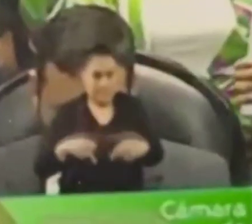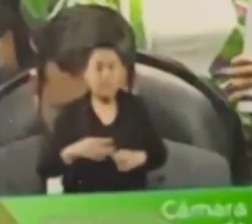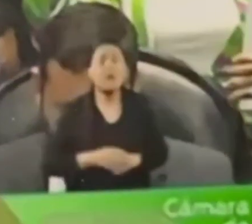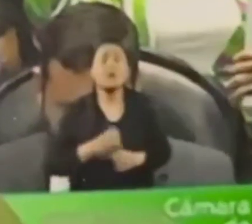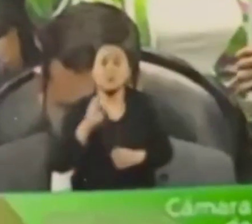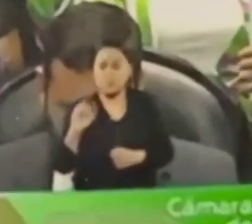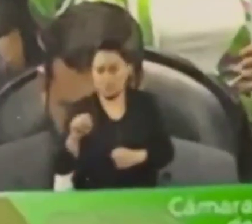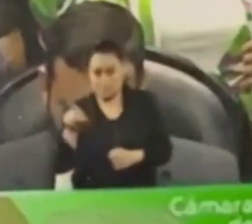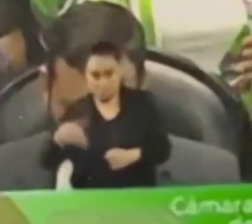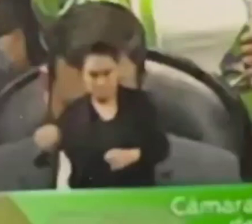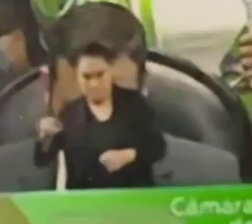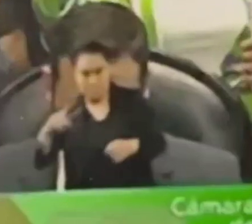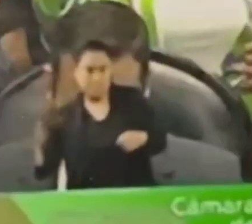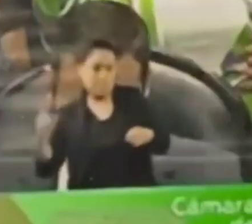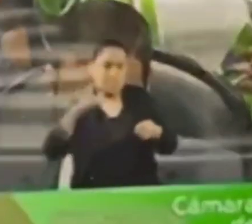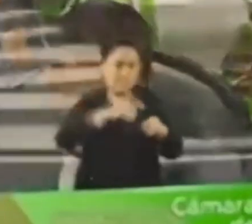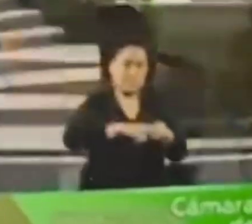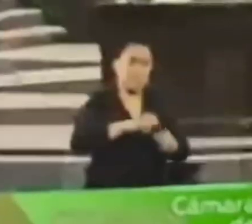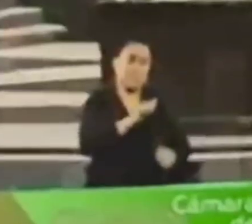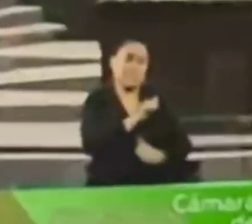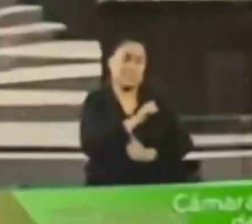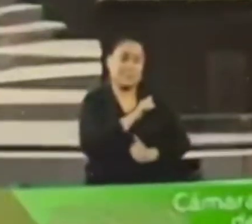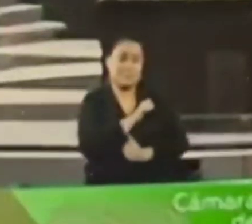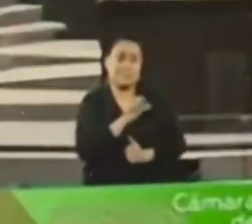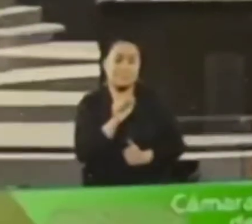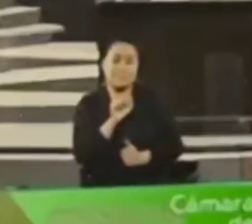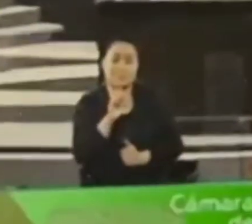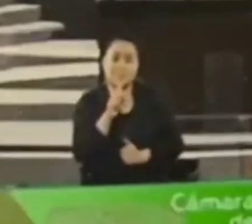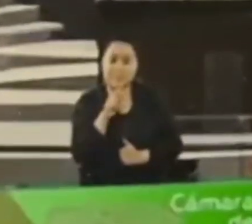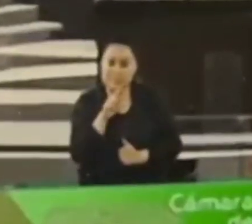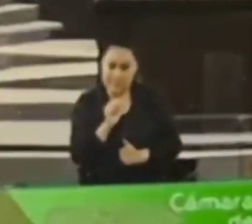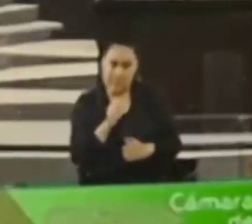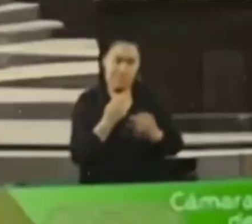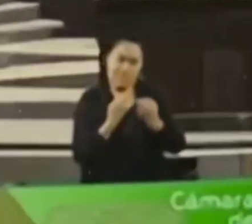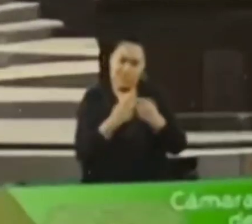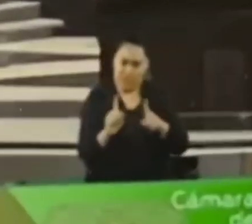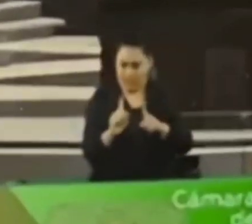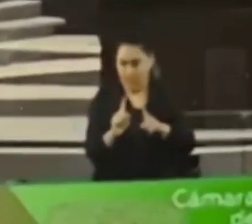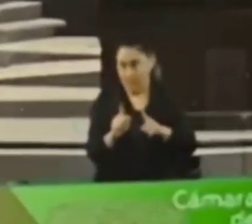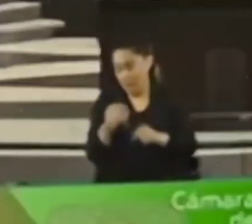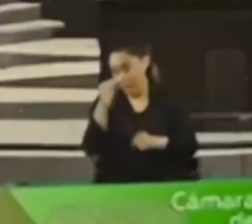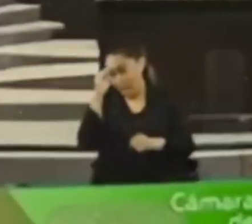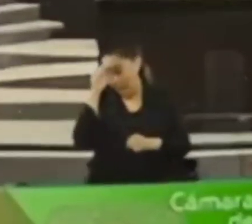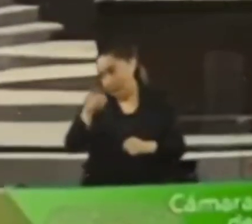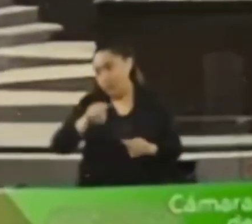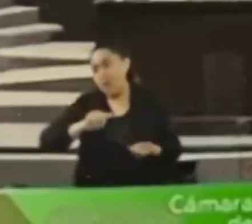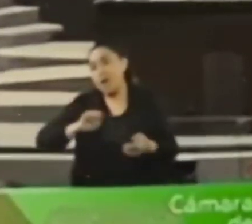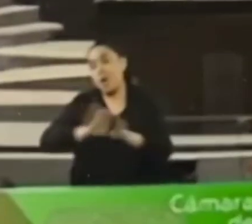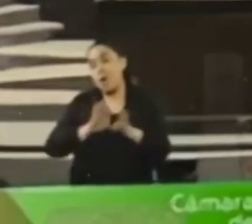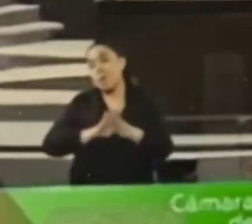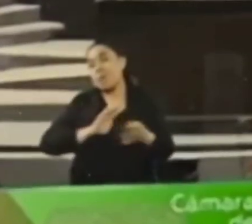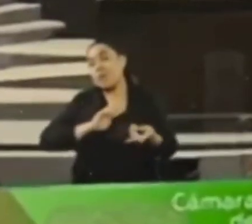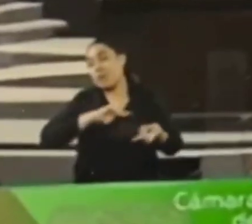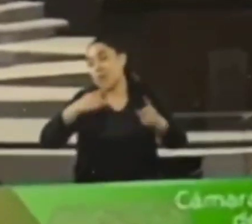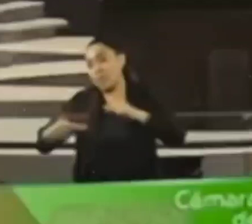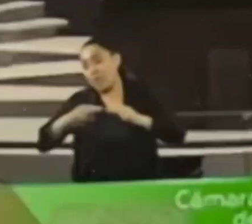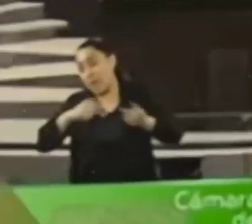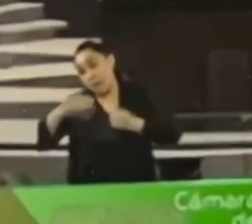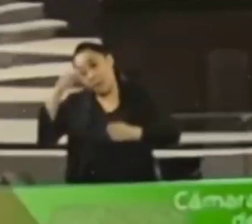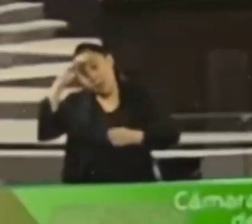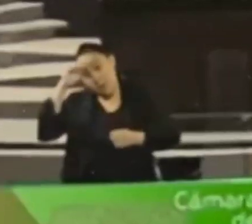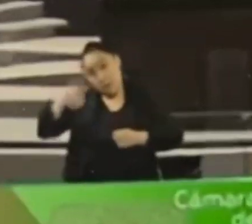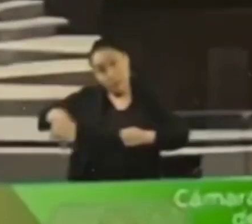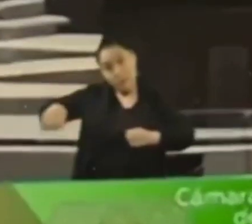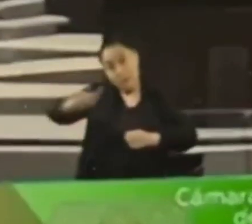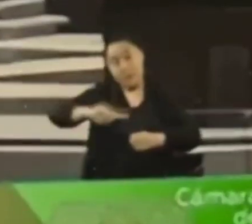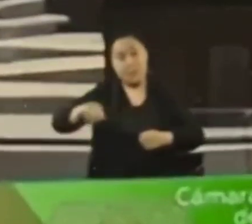la SEDENA, porque es la secretaría del ramo. Cosa distinta a decir, como tergiversa la oposición, que será